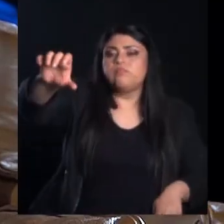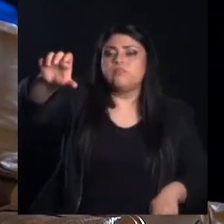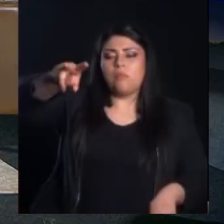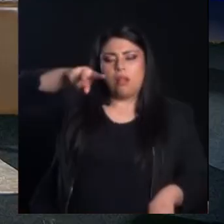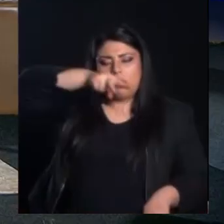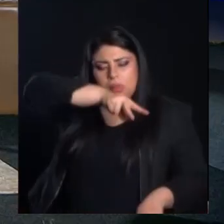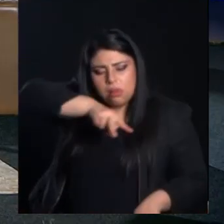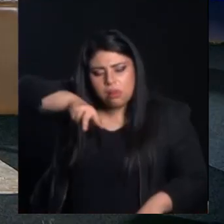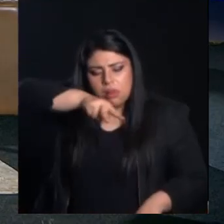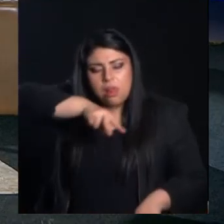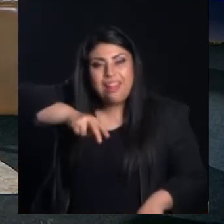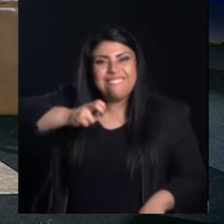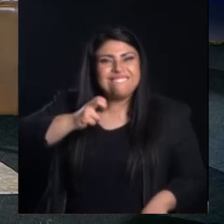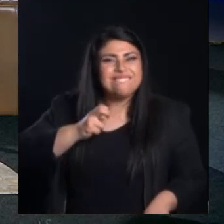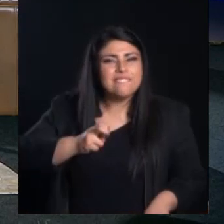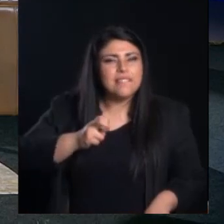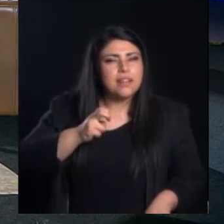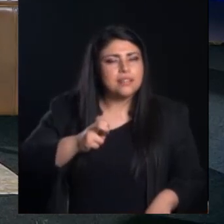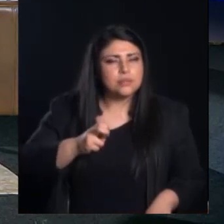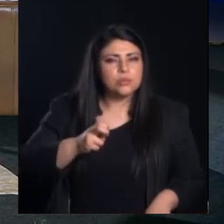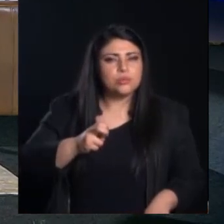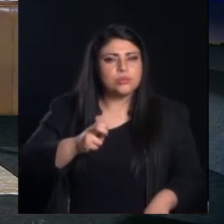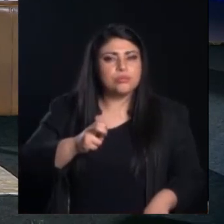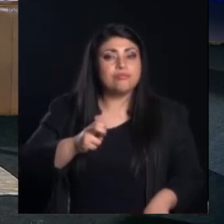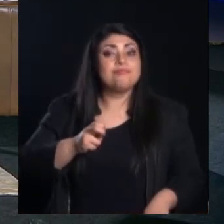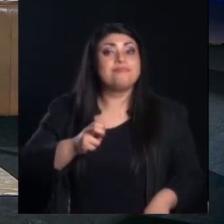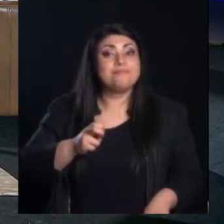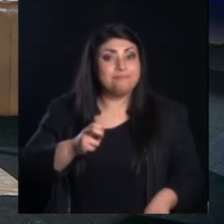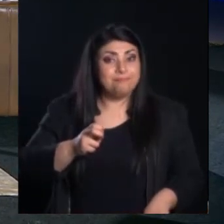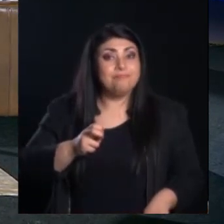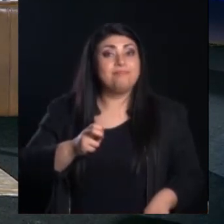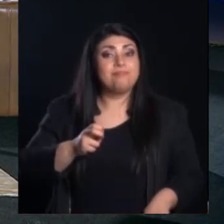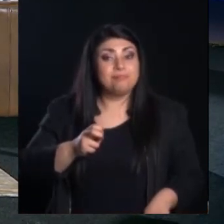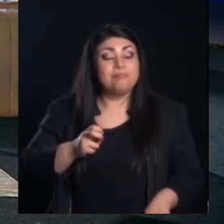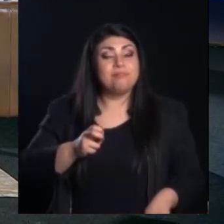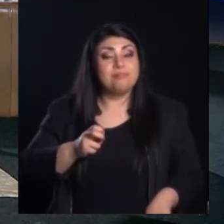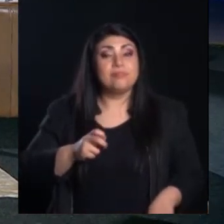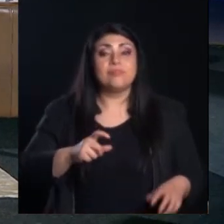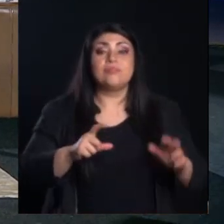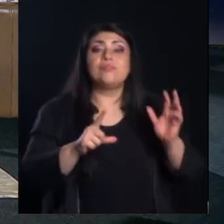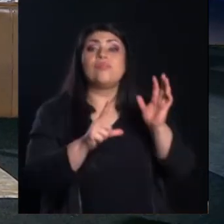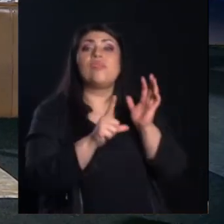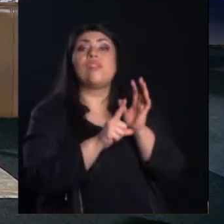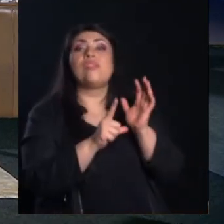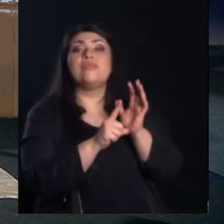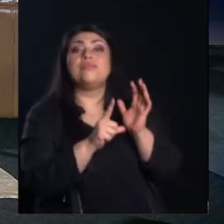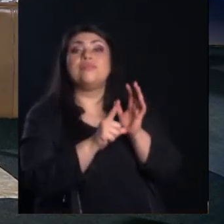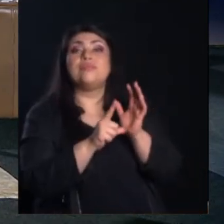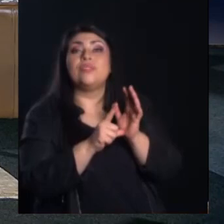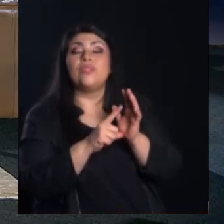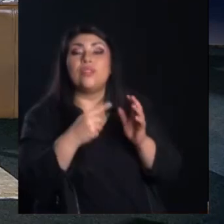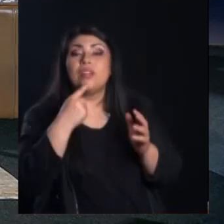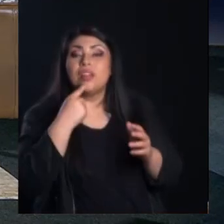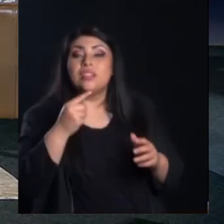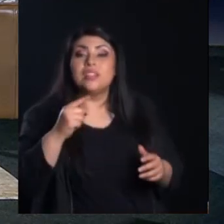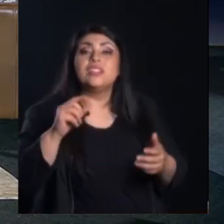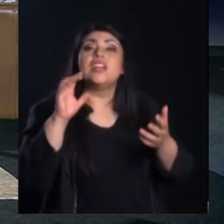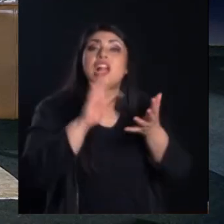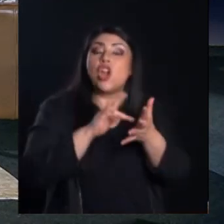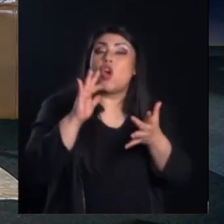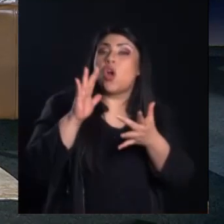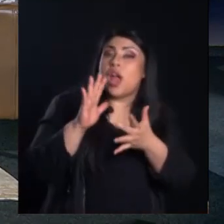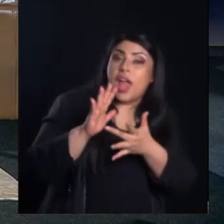esa porción verdad esto es no es algo que está escrito en lucas en lucas está escrito cuando él lo lee esto es algo que se